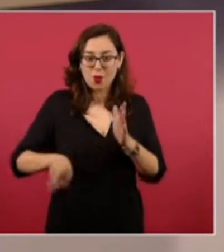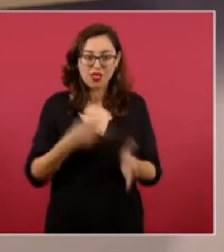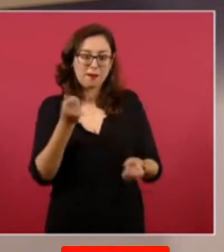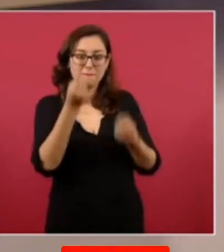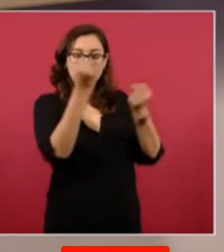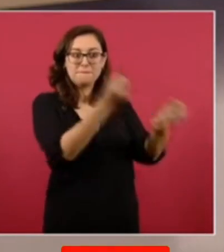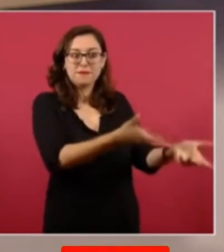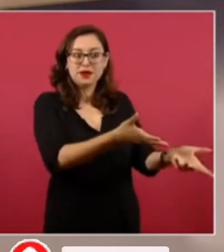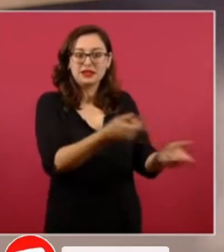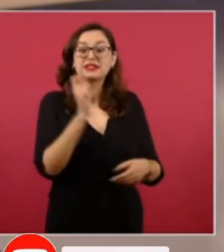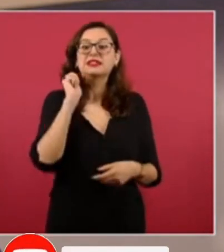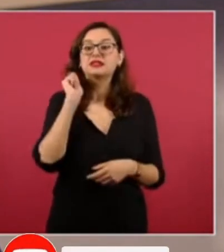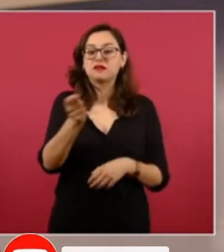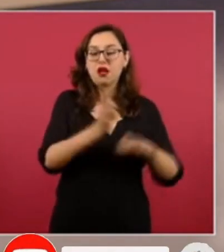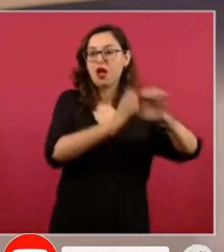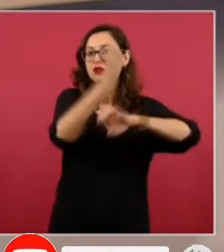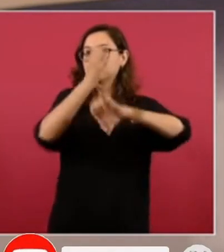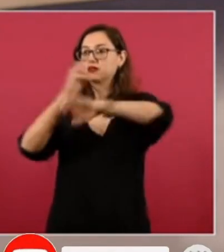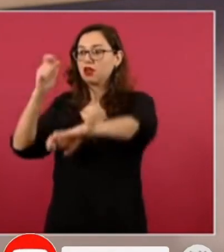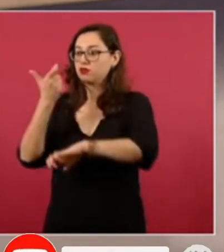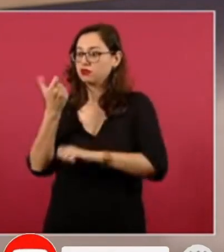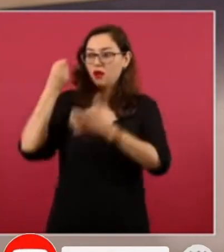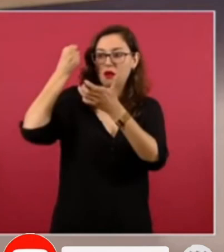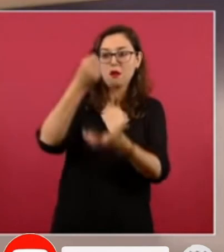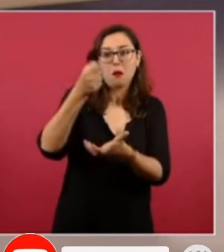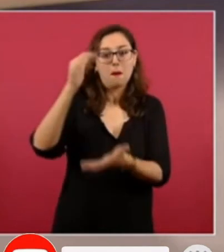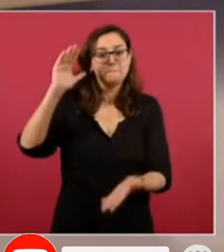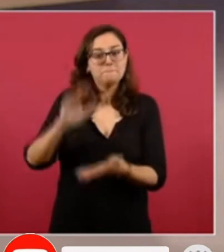administrativa. Entonces,